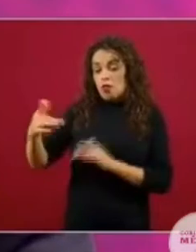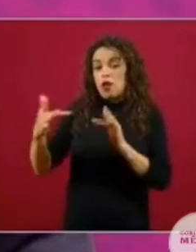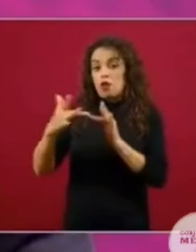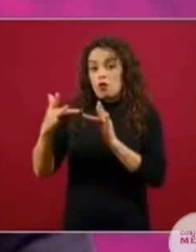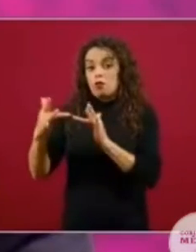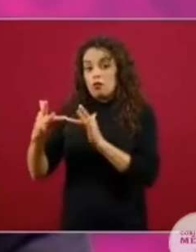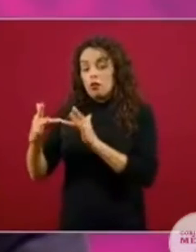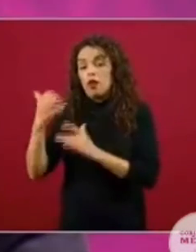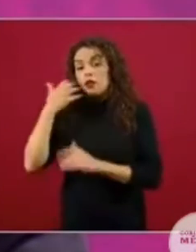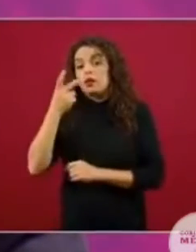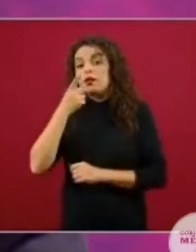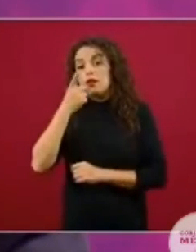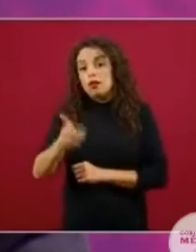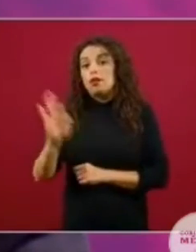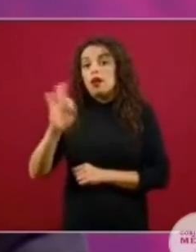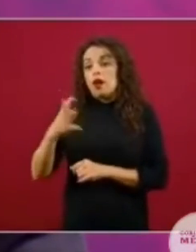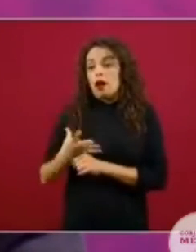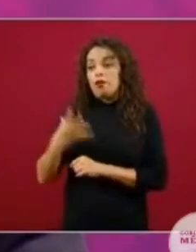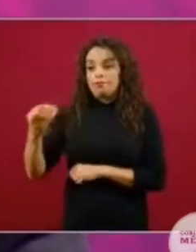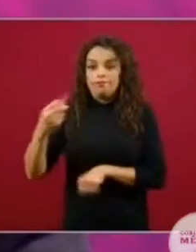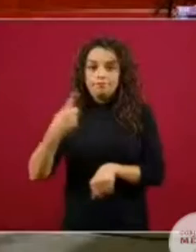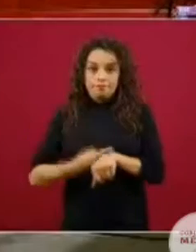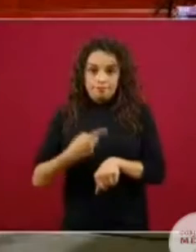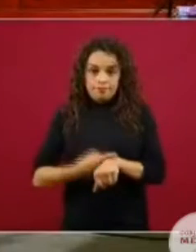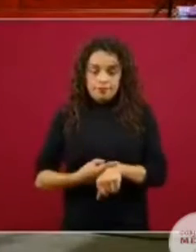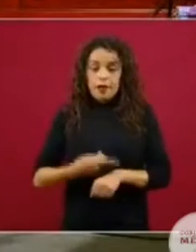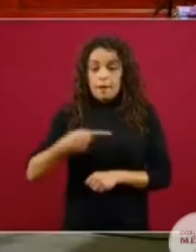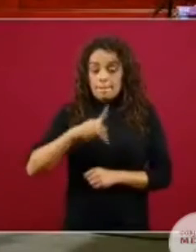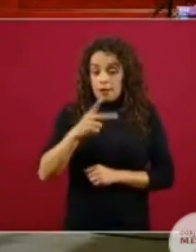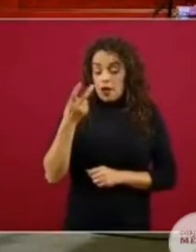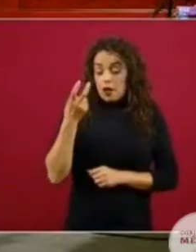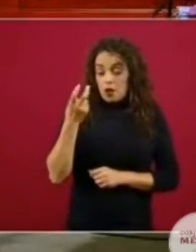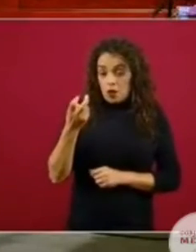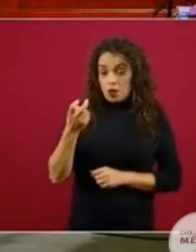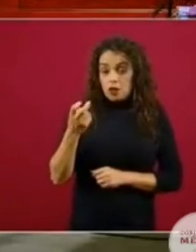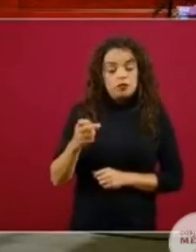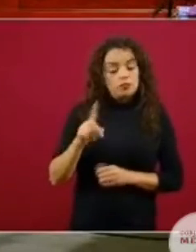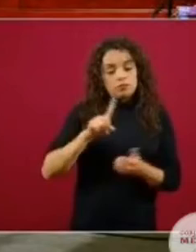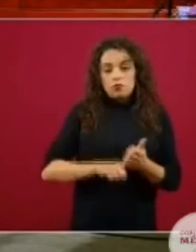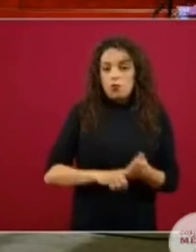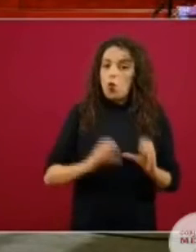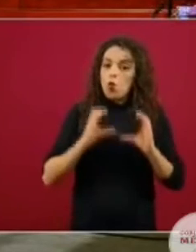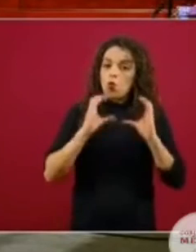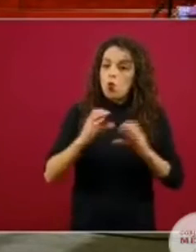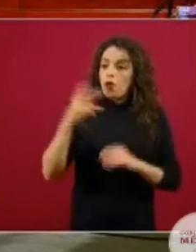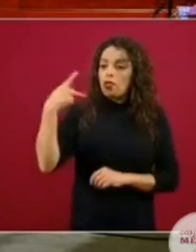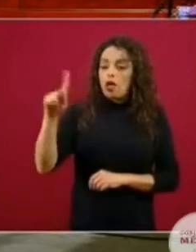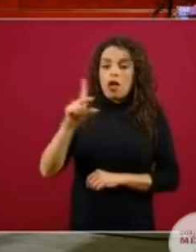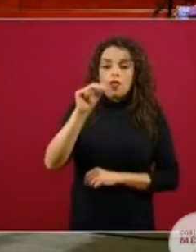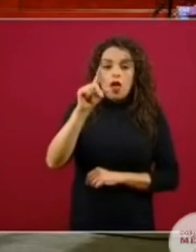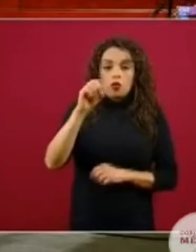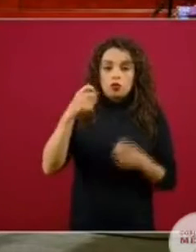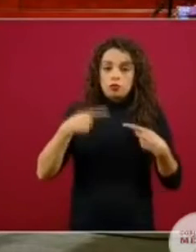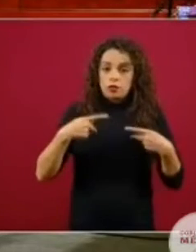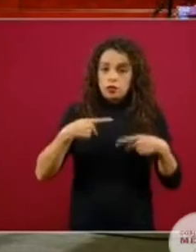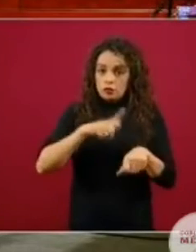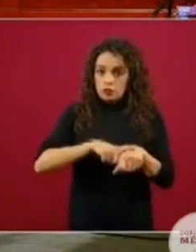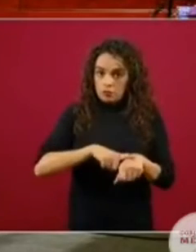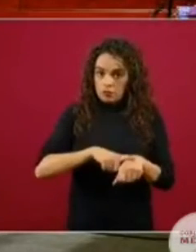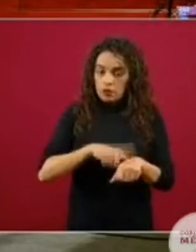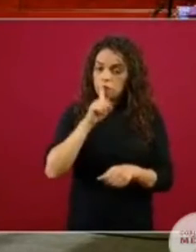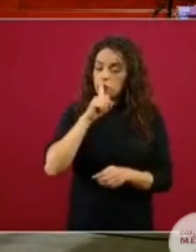esto desde luego garantizando absolutamente el cuidado de los datos personales la confidencialidad y